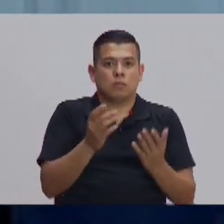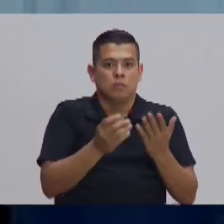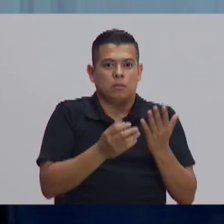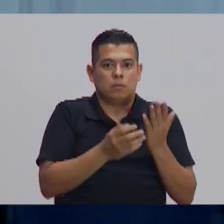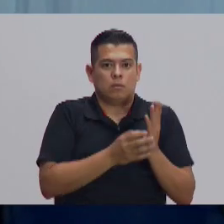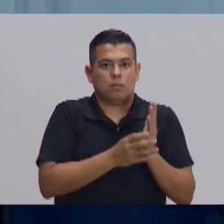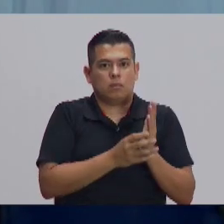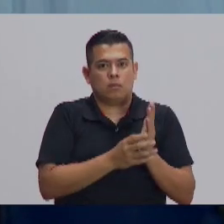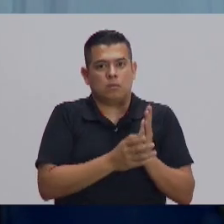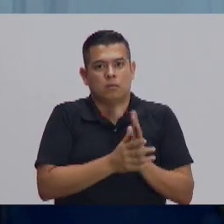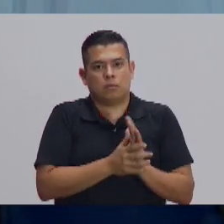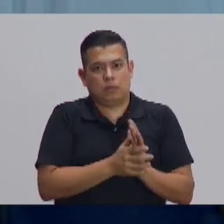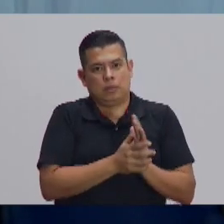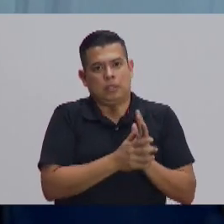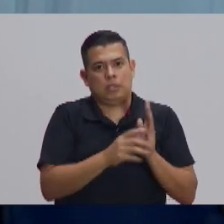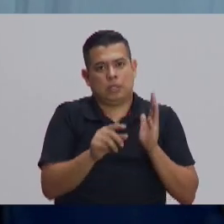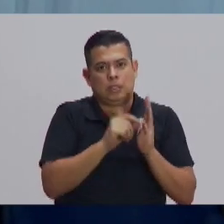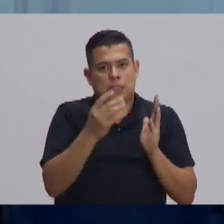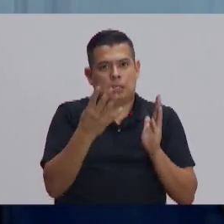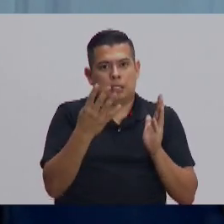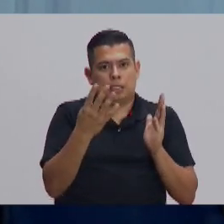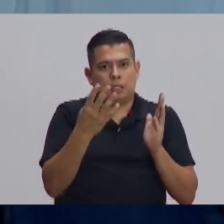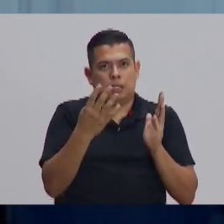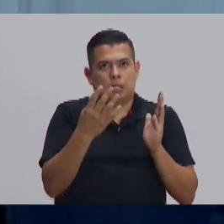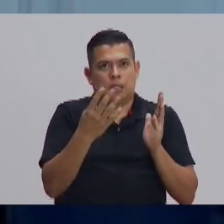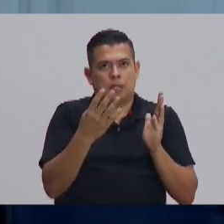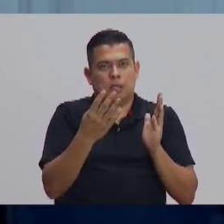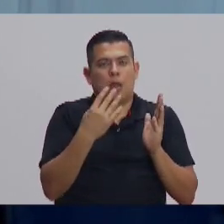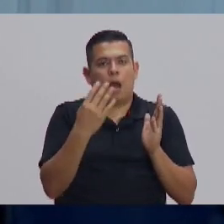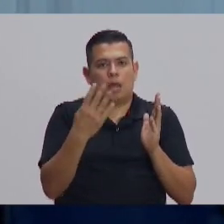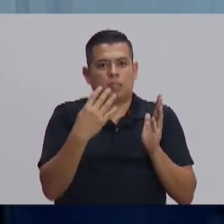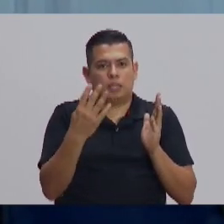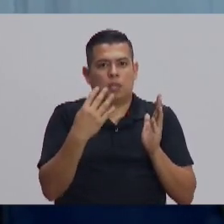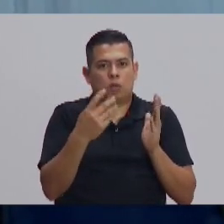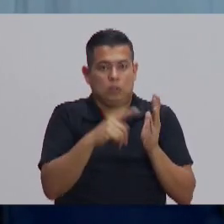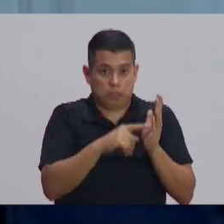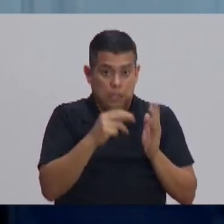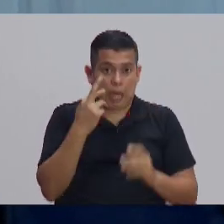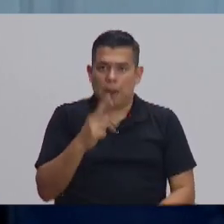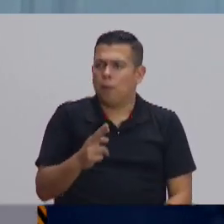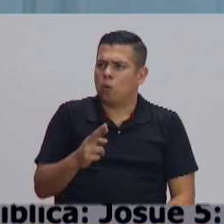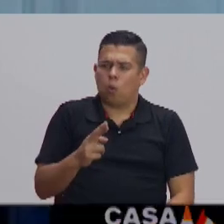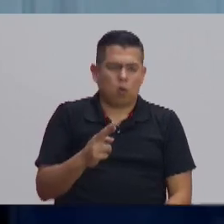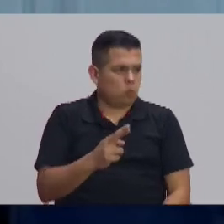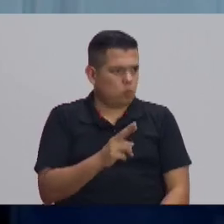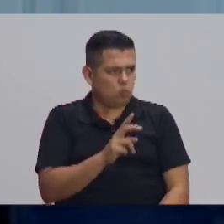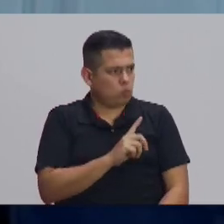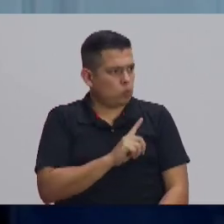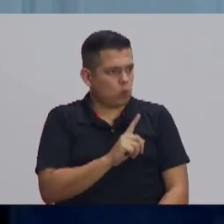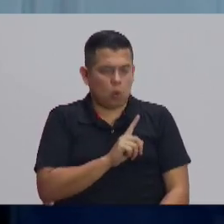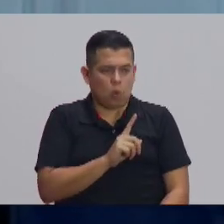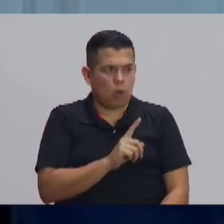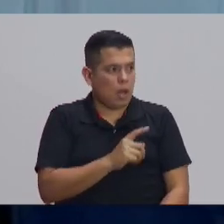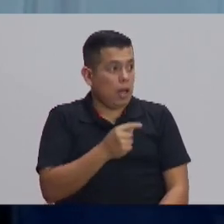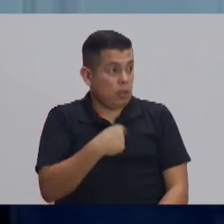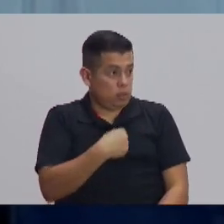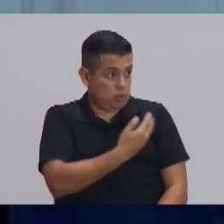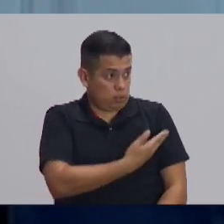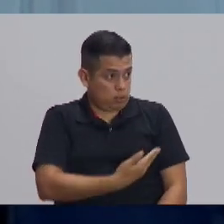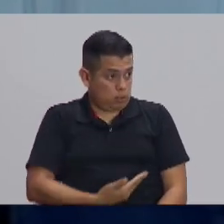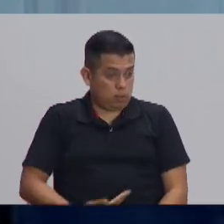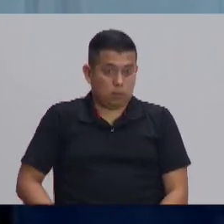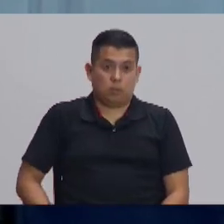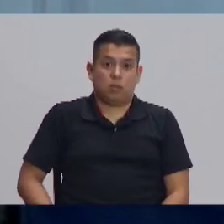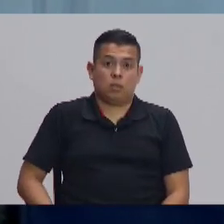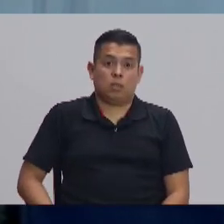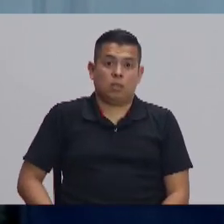el 14 después del punto y seguido en el principio él respondió no más como príncipe